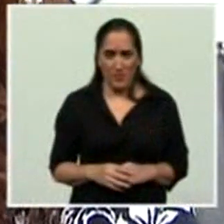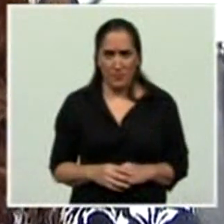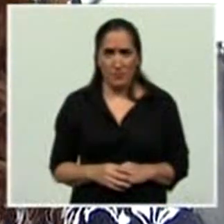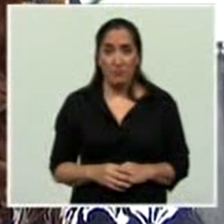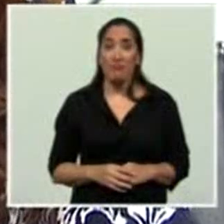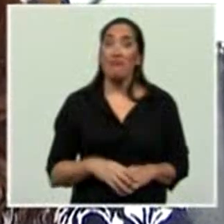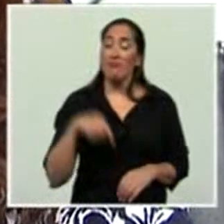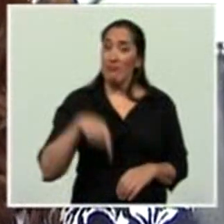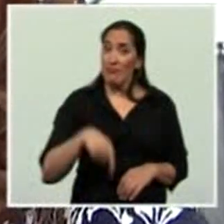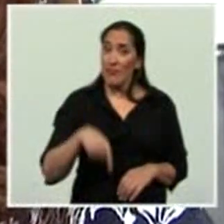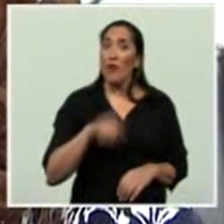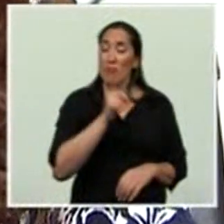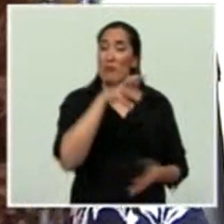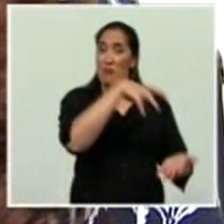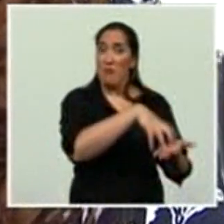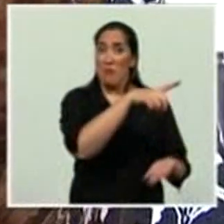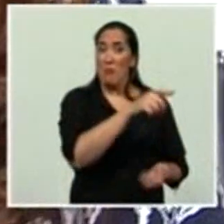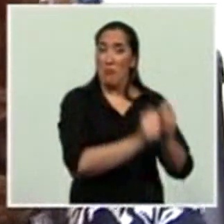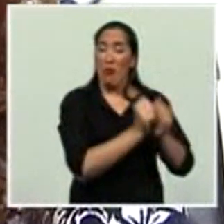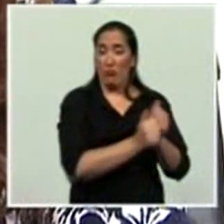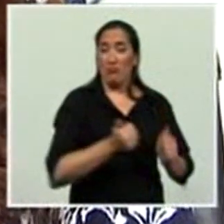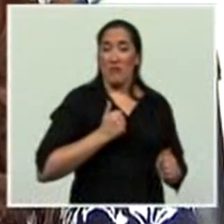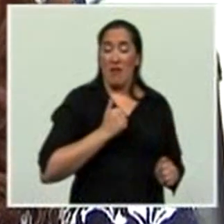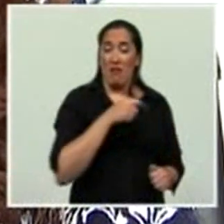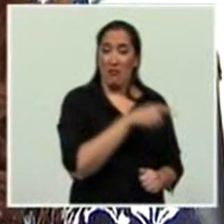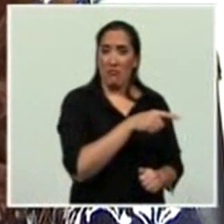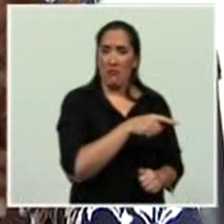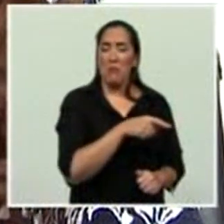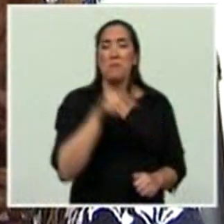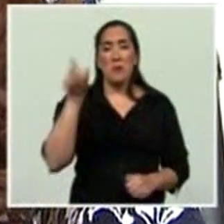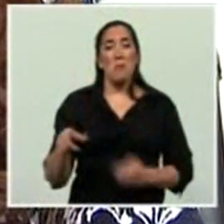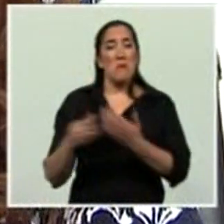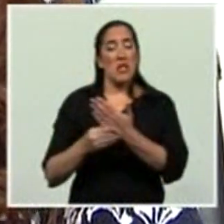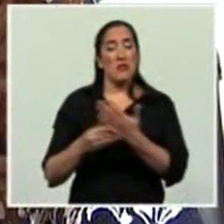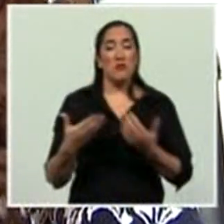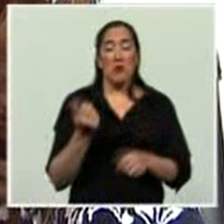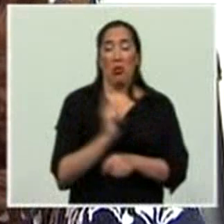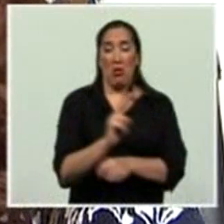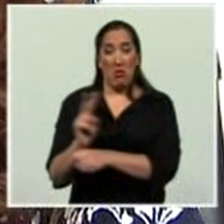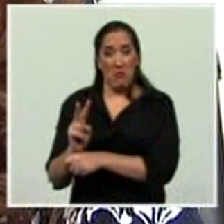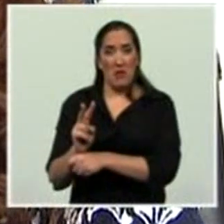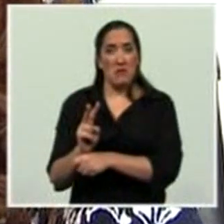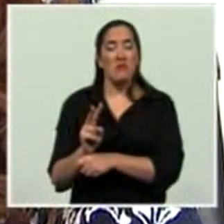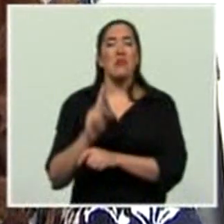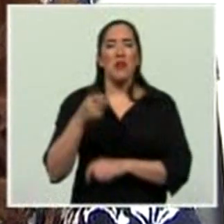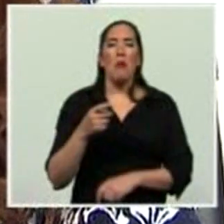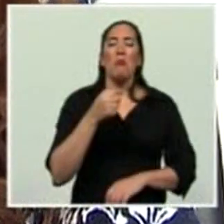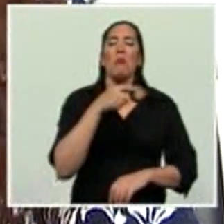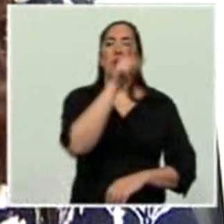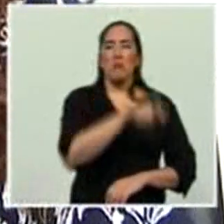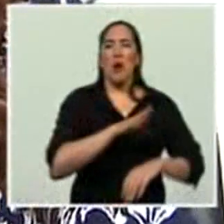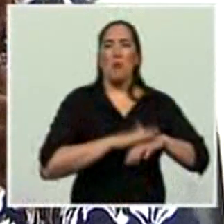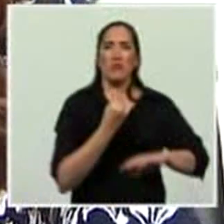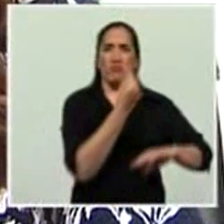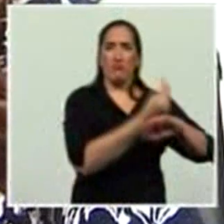fabricaciones militares nos explicaba el ministro de defensa y su titular su interventor licenciado Santiago